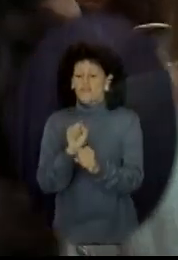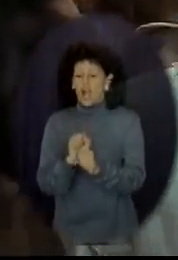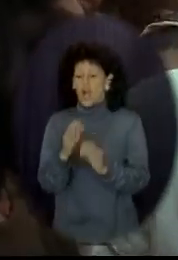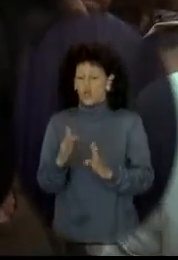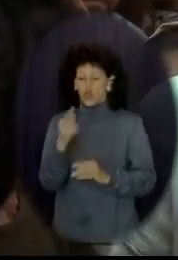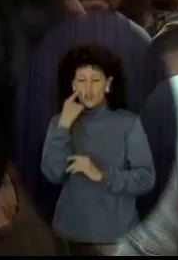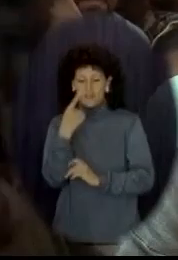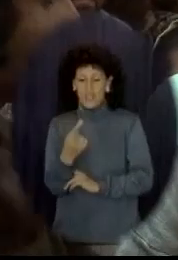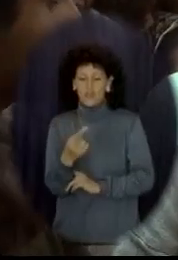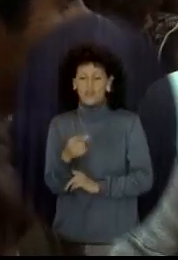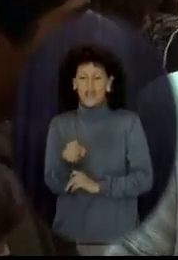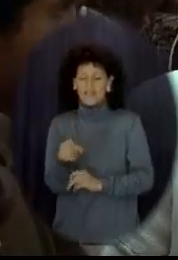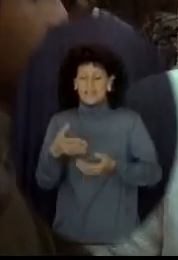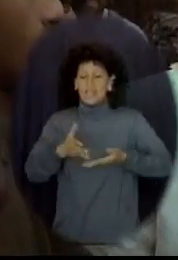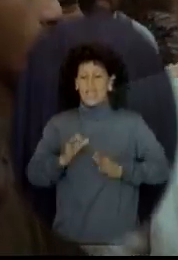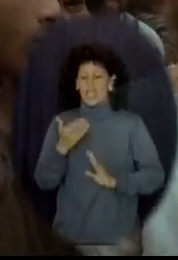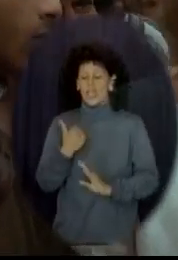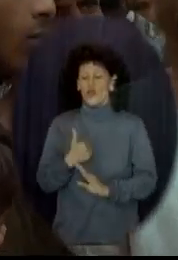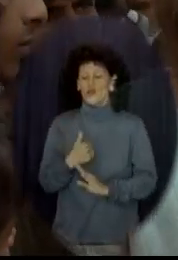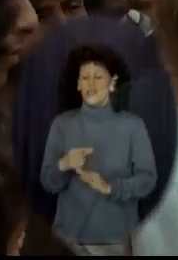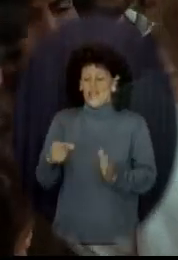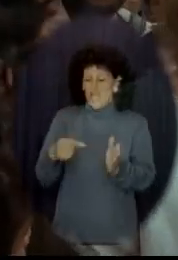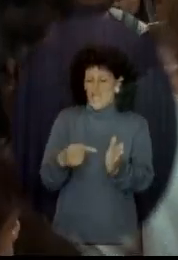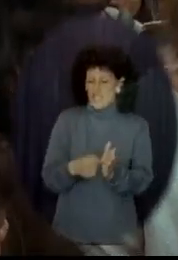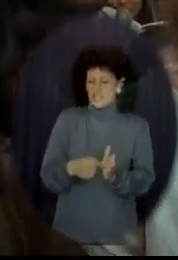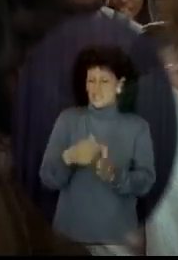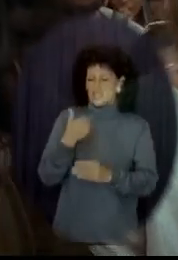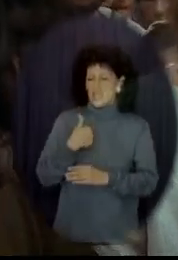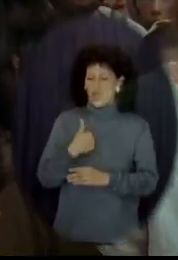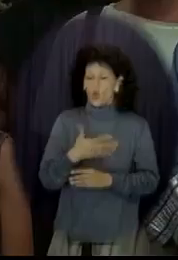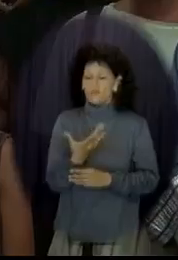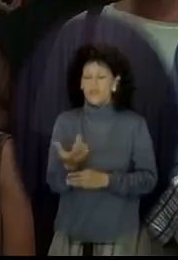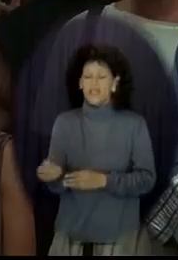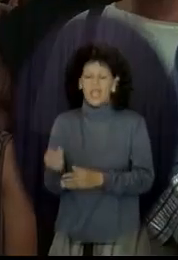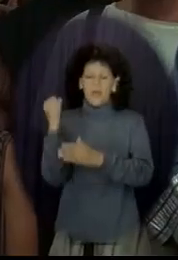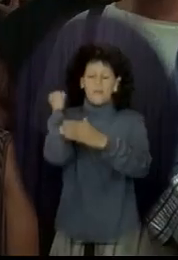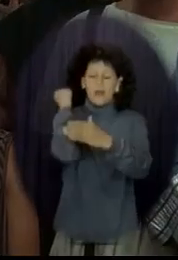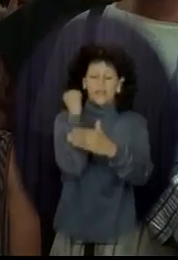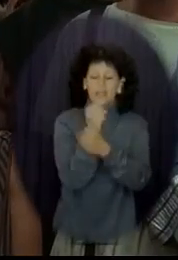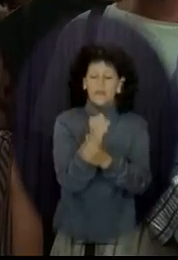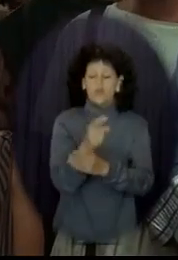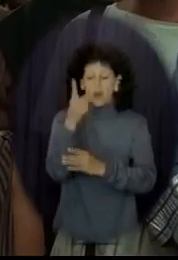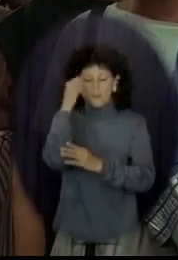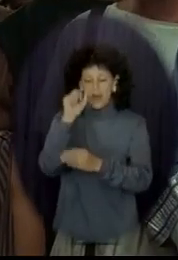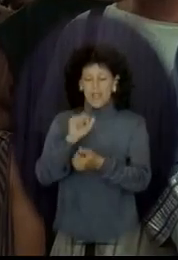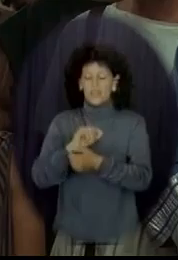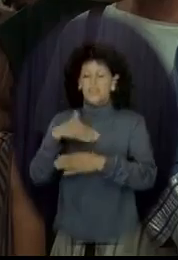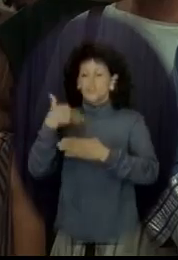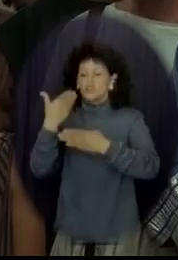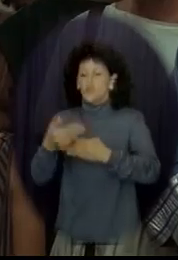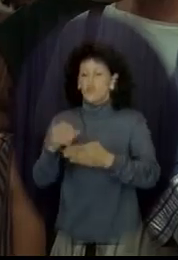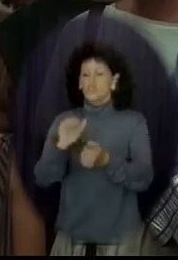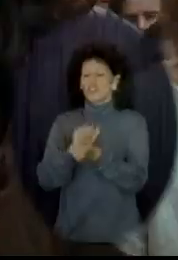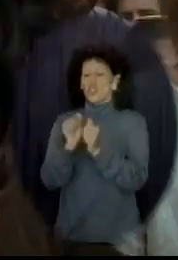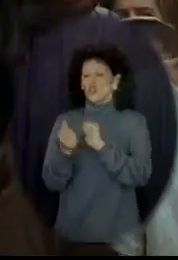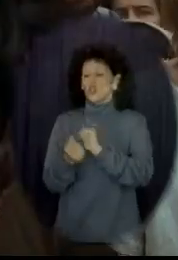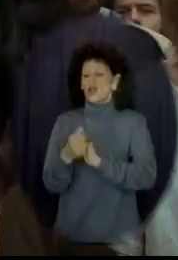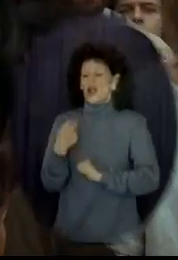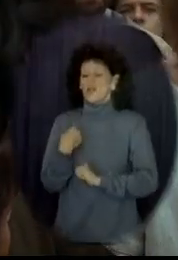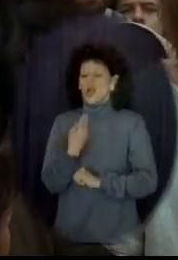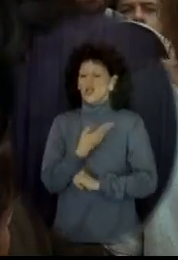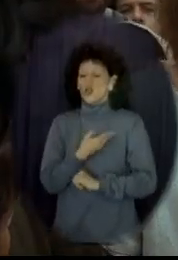lo vieron, se dijeron entre ellos, este es el heredero. Matémoslo para que la propiedad sea nuestra.